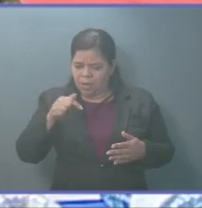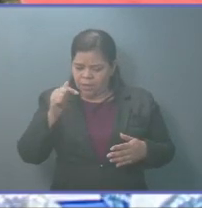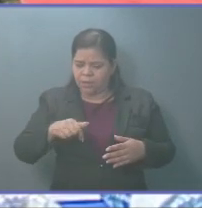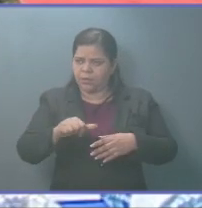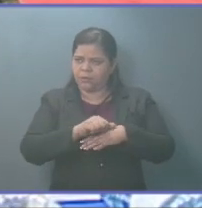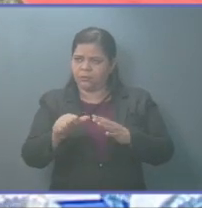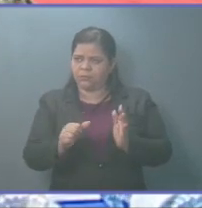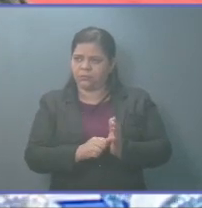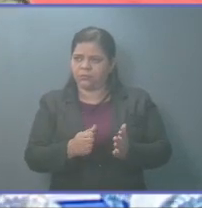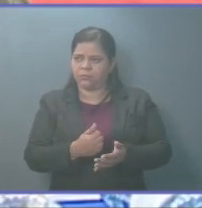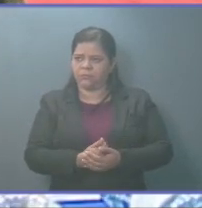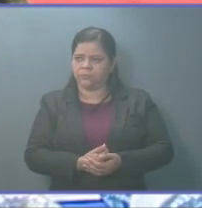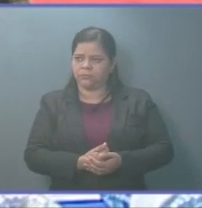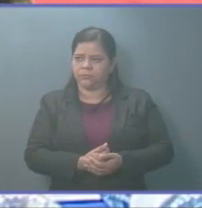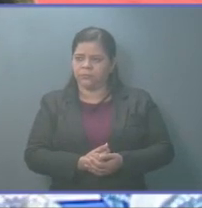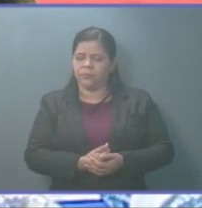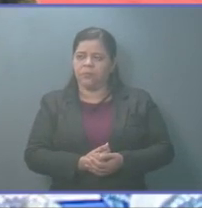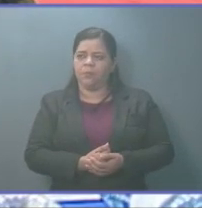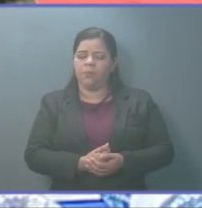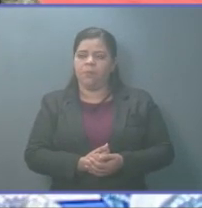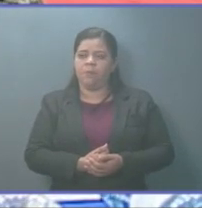recinto, ni en esta asamblea.